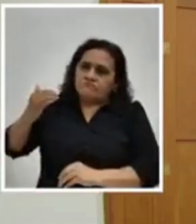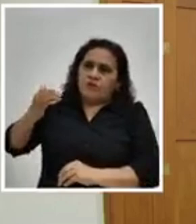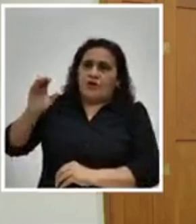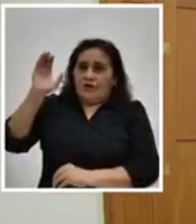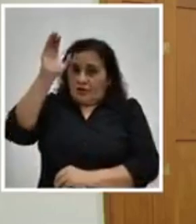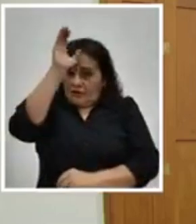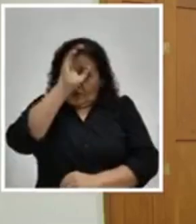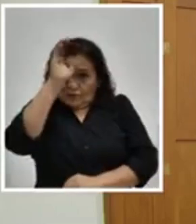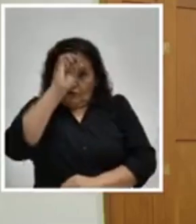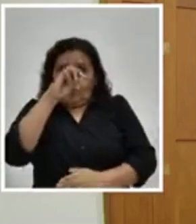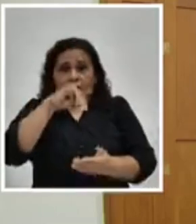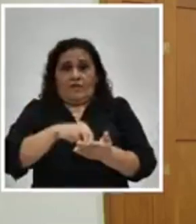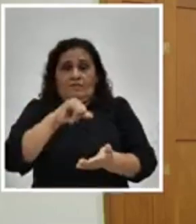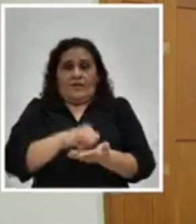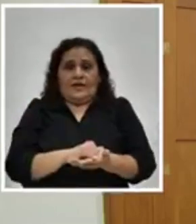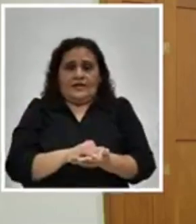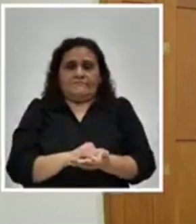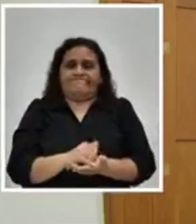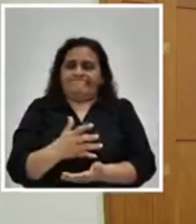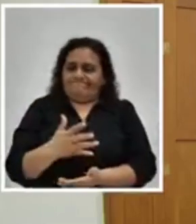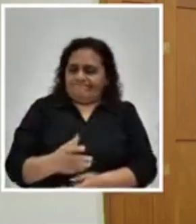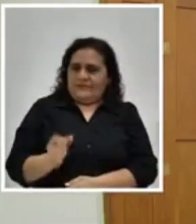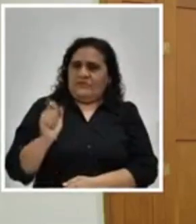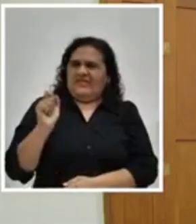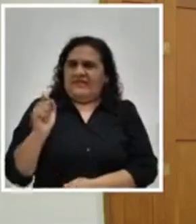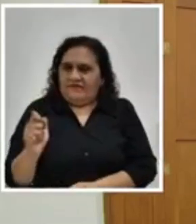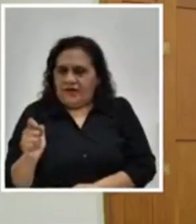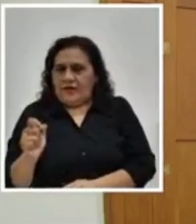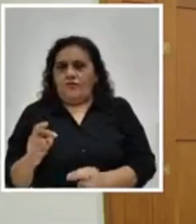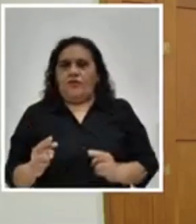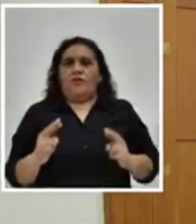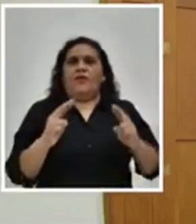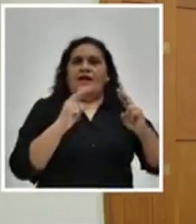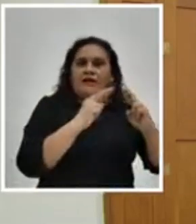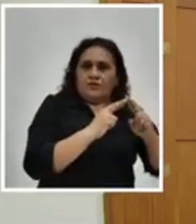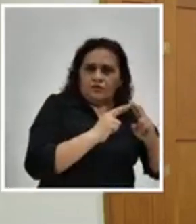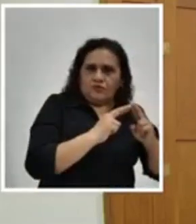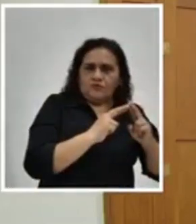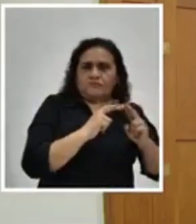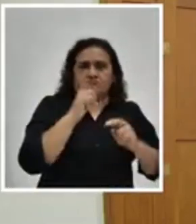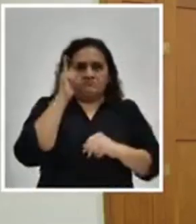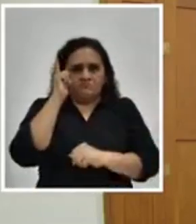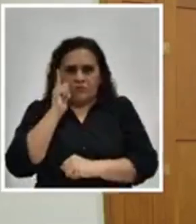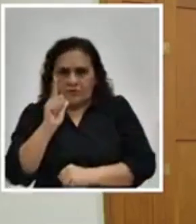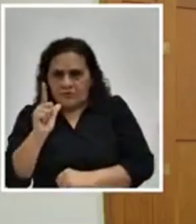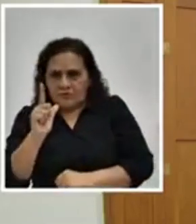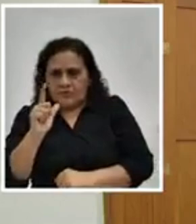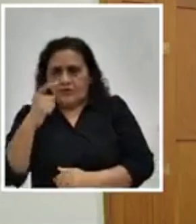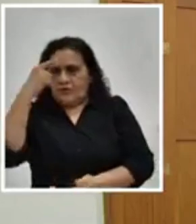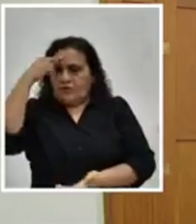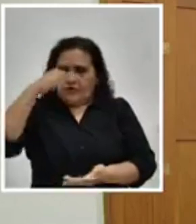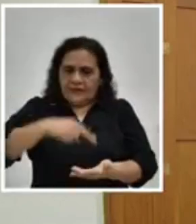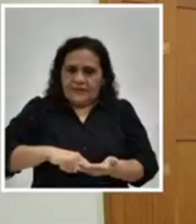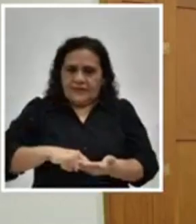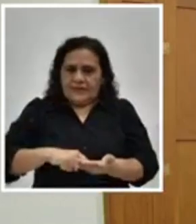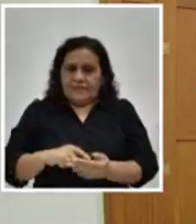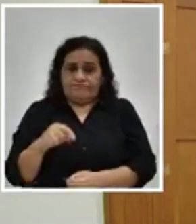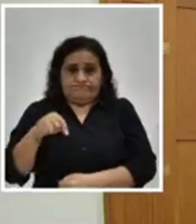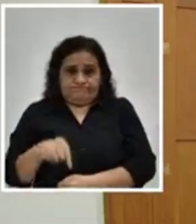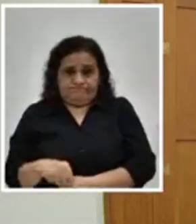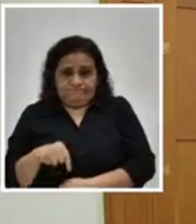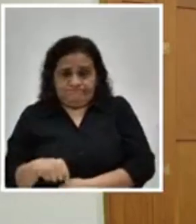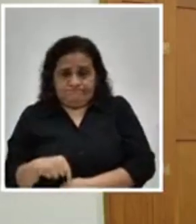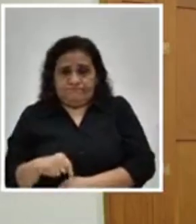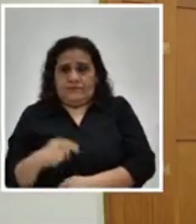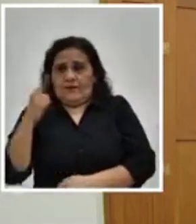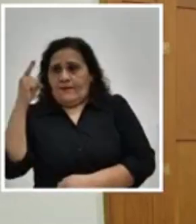maya, que tenía un significado religioso y espiritual vinculado con las creencias del inframundo en beneficio de más de